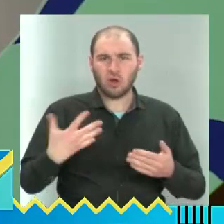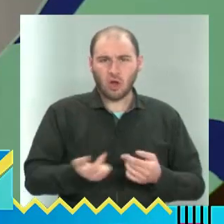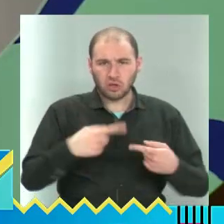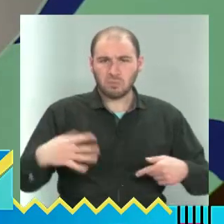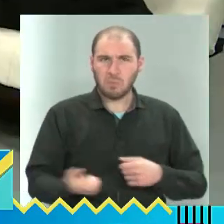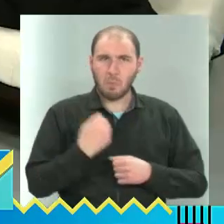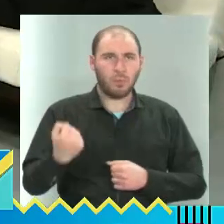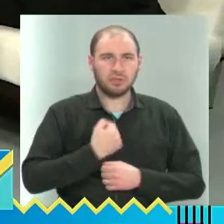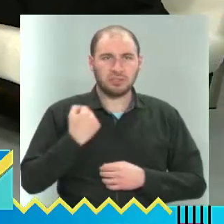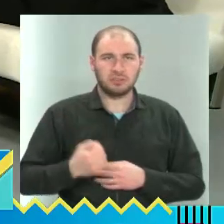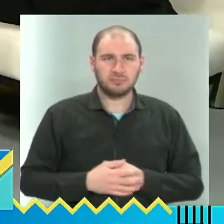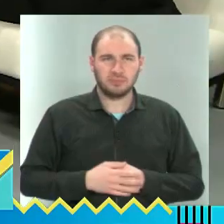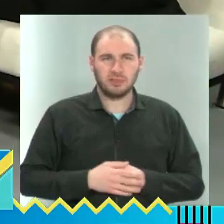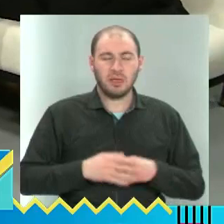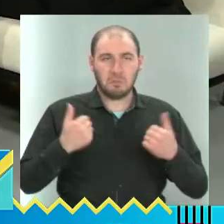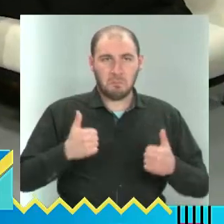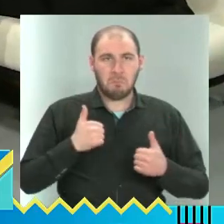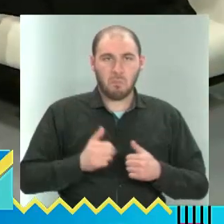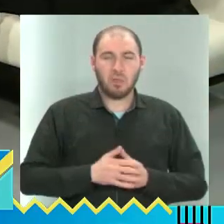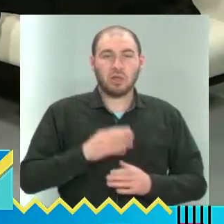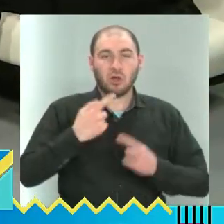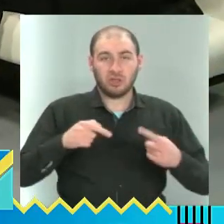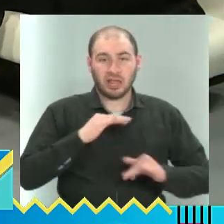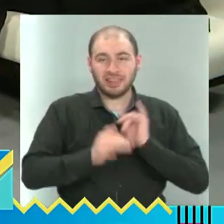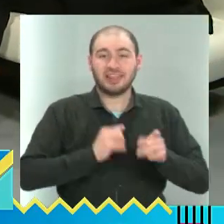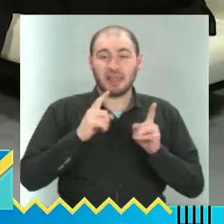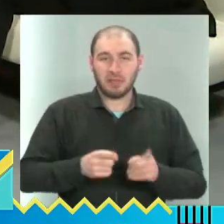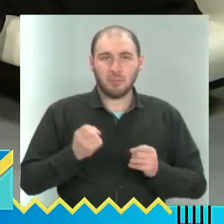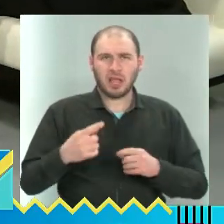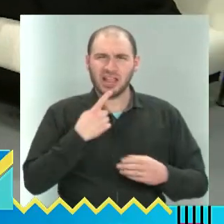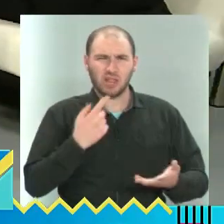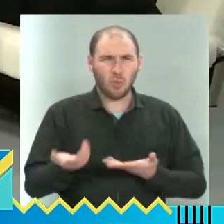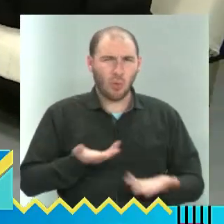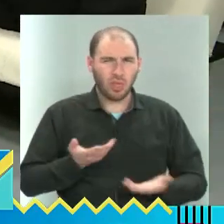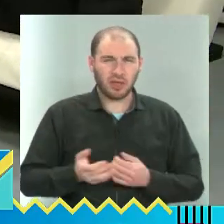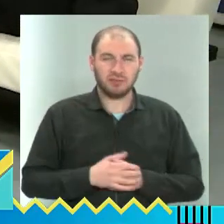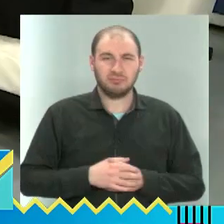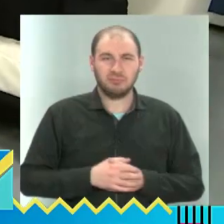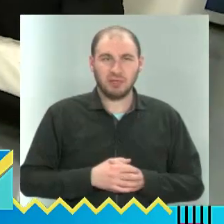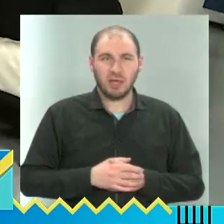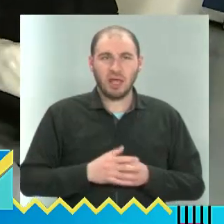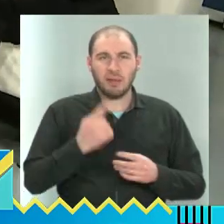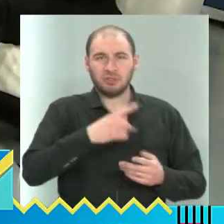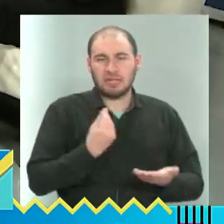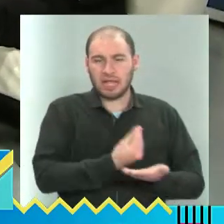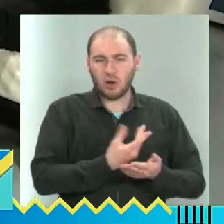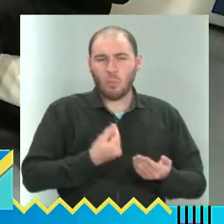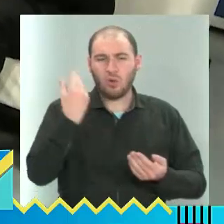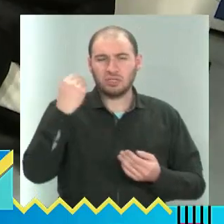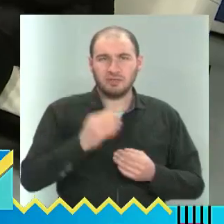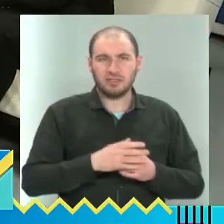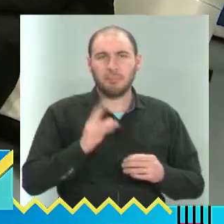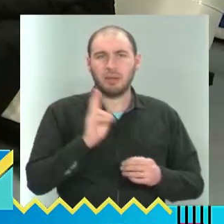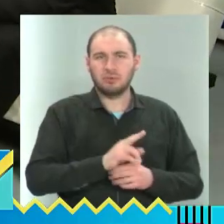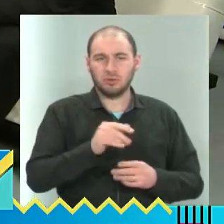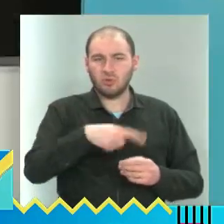resultados. Bien. Bueno, está bueno decirlo también, porque ahí está ese escepticismo de, los funcionarios muchas veces son los que pueden habilitar